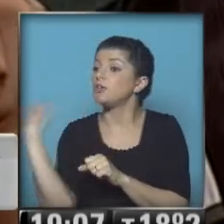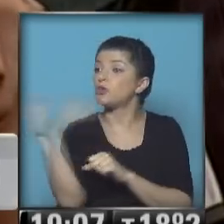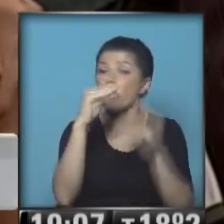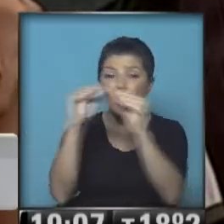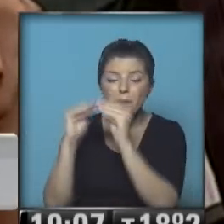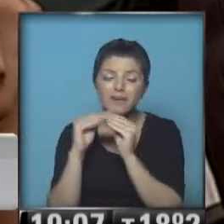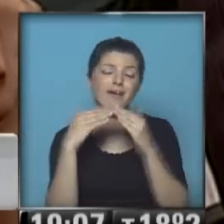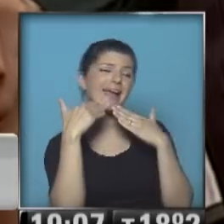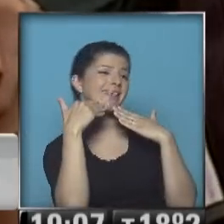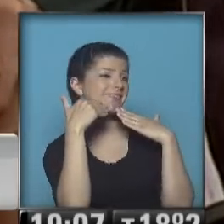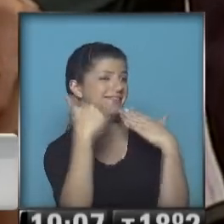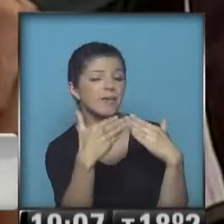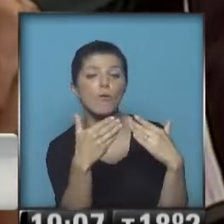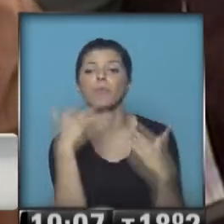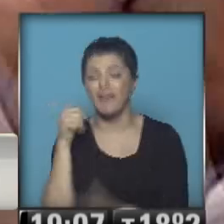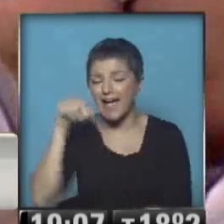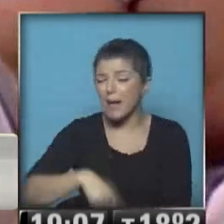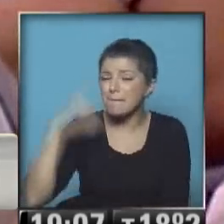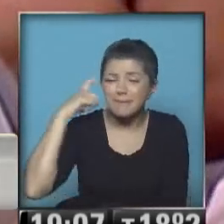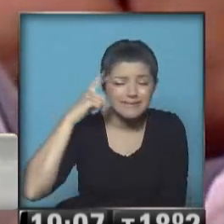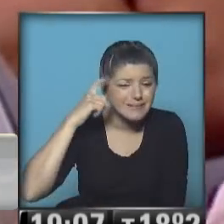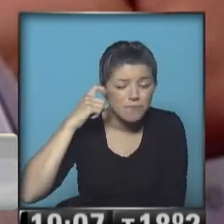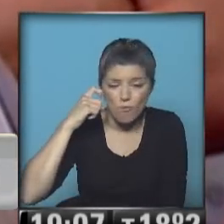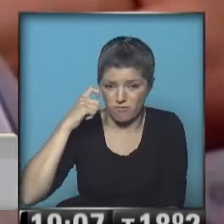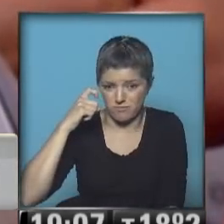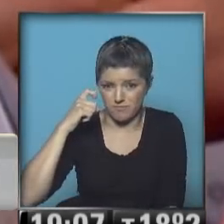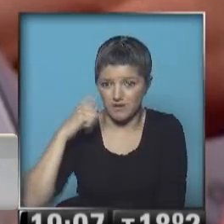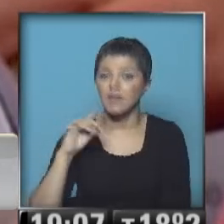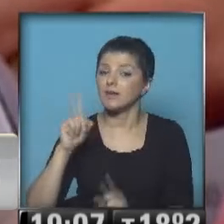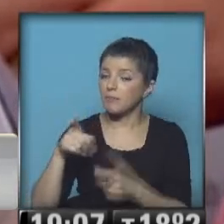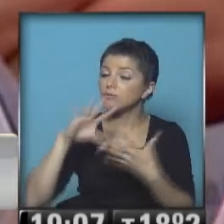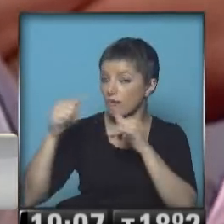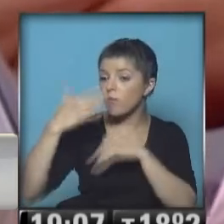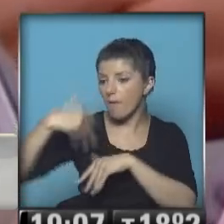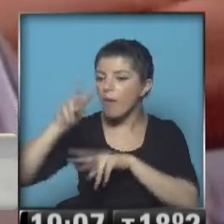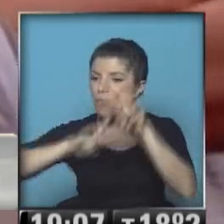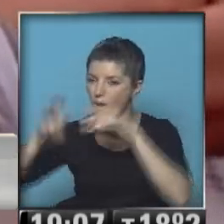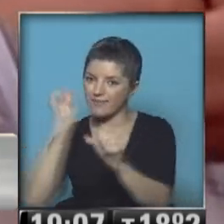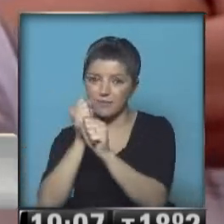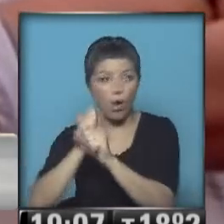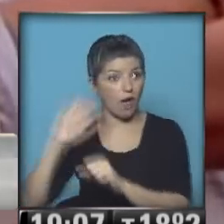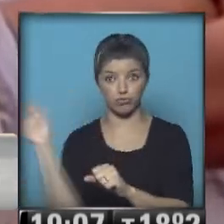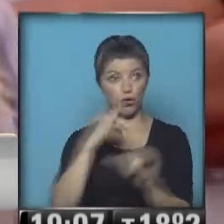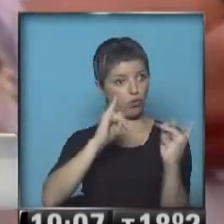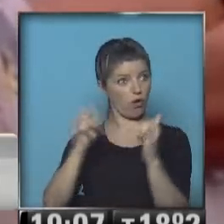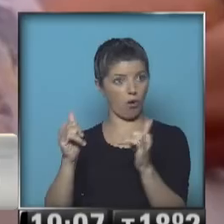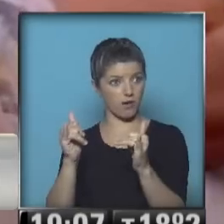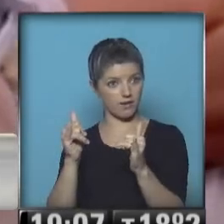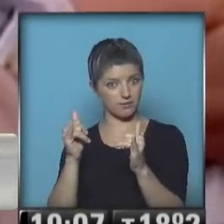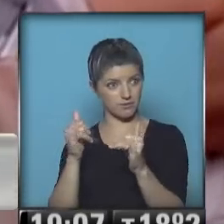muy agradecidos porque hemos aprendido mucho. Y aparte es una fuente de trabajo también para todos los jóvenes del pueblo.